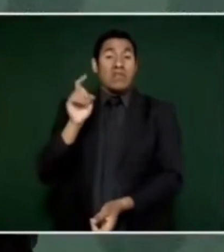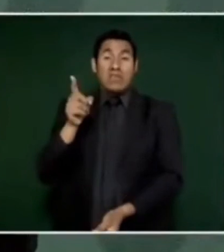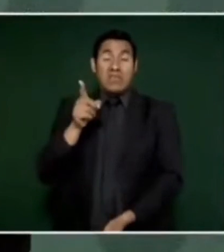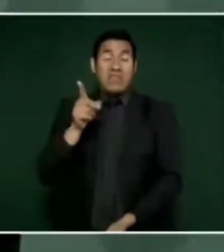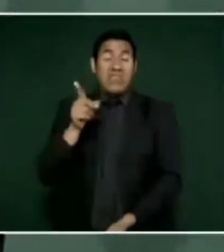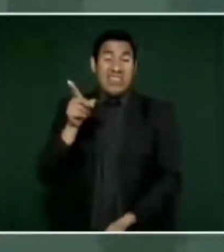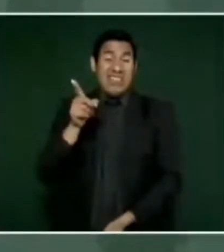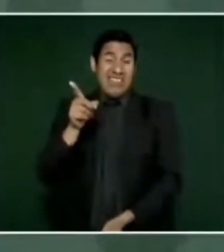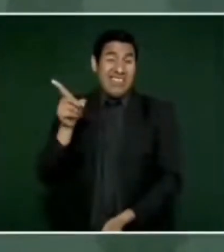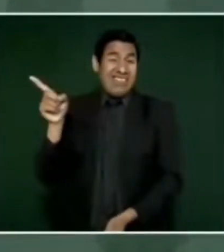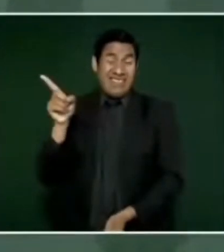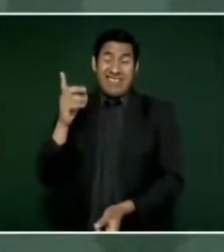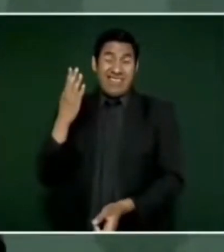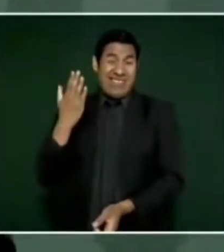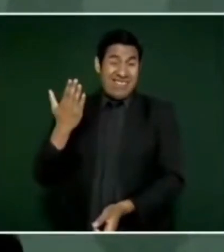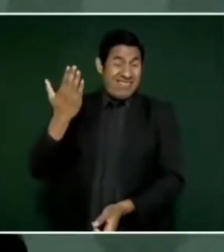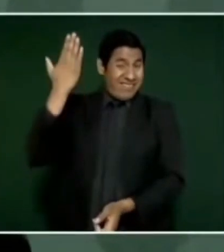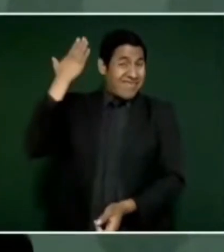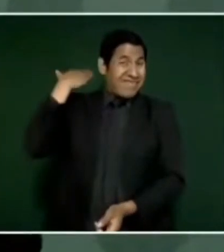no